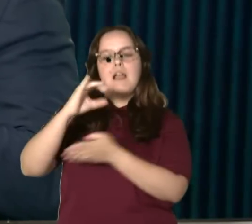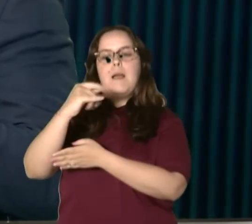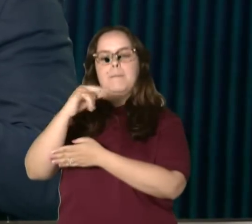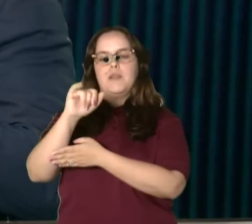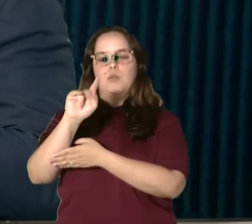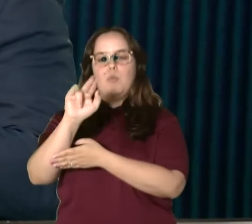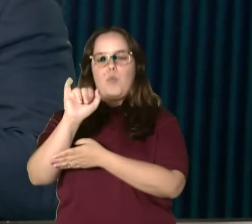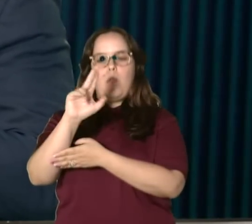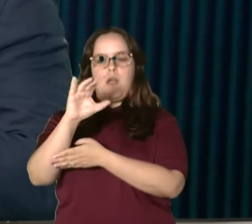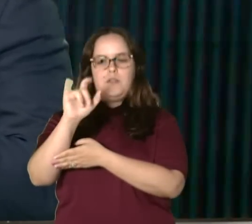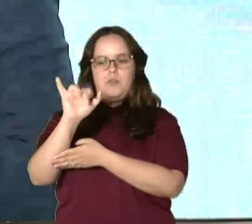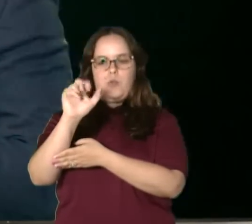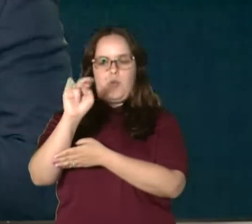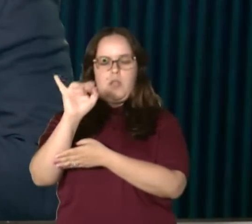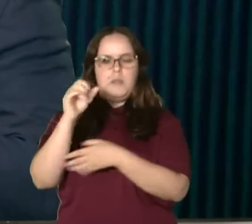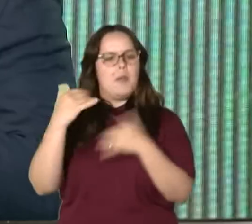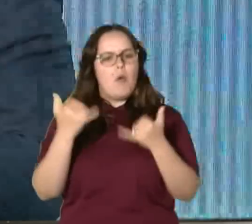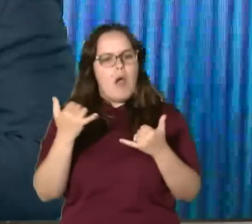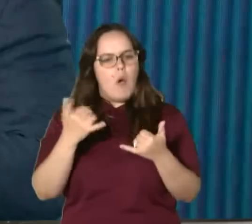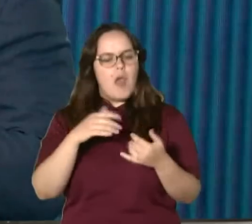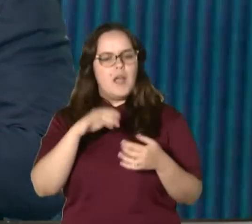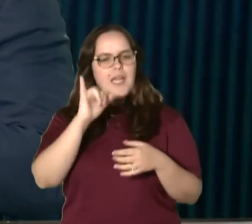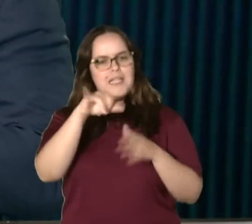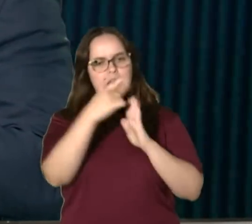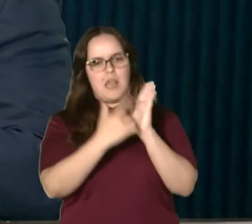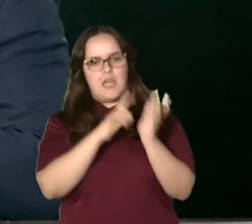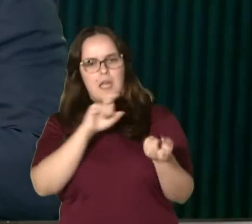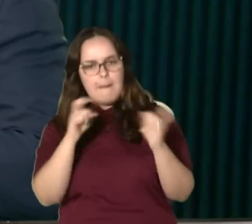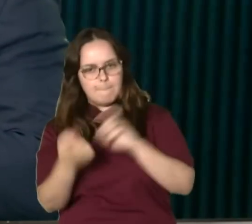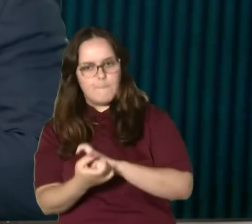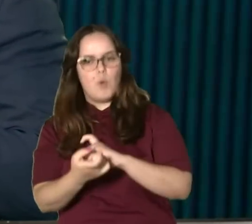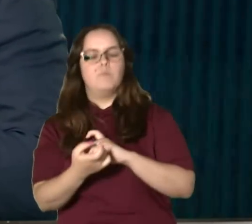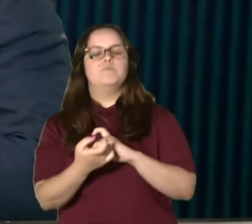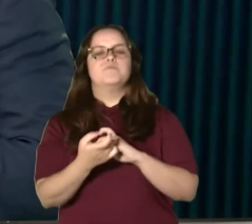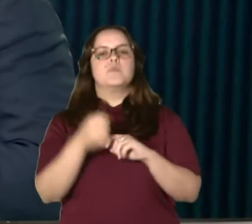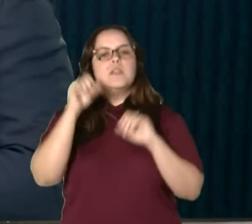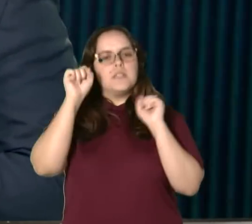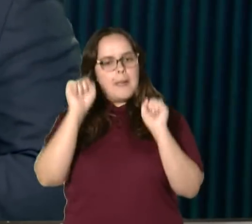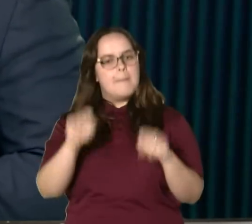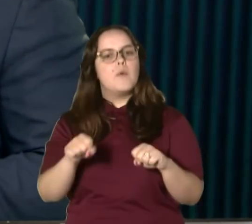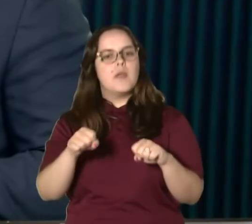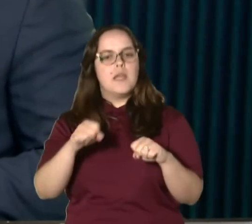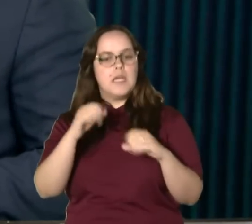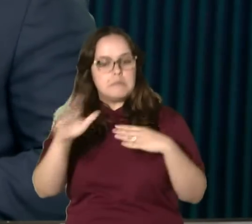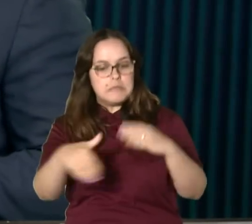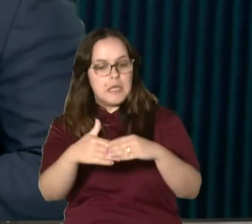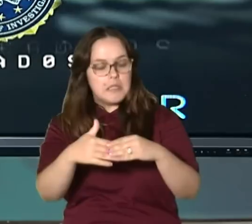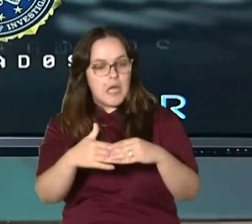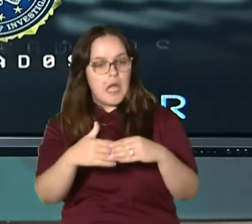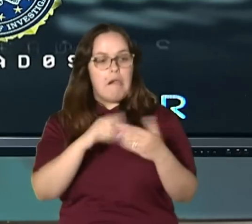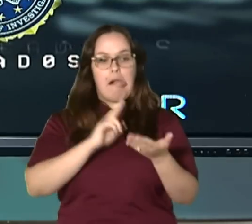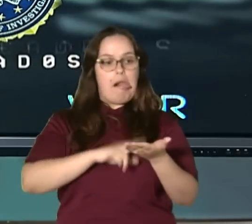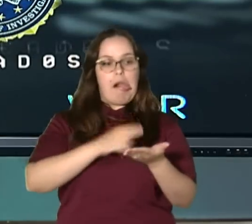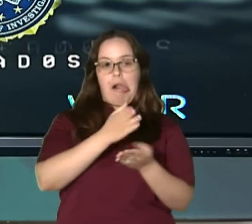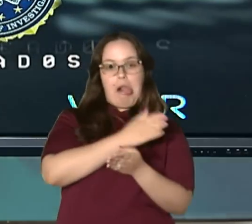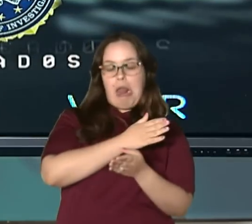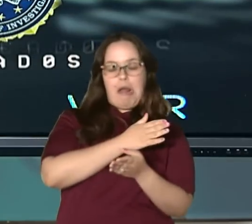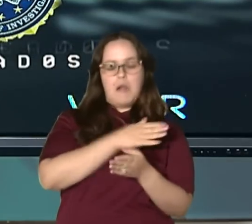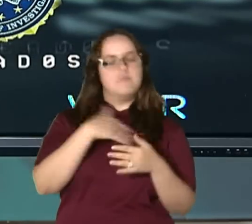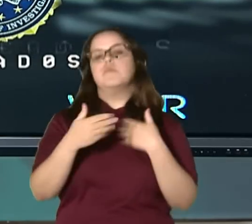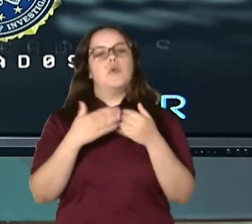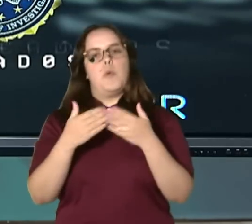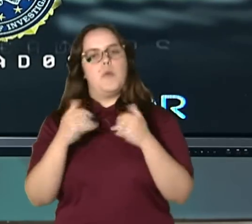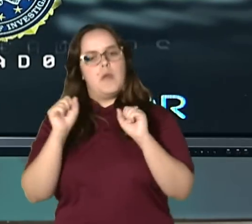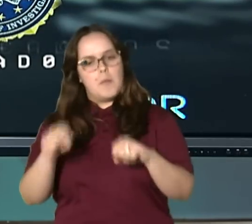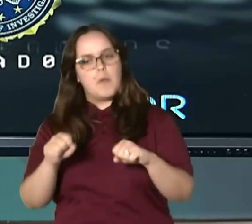capitulaciones se pueden hacer después de casados e inclusive se pueden enmendar o modificar entonces quiere decir